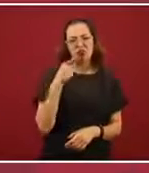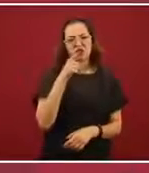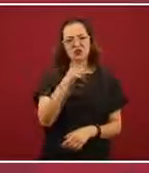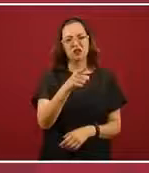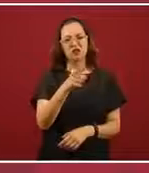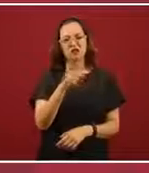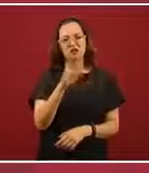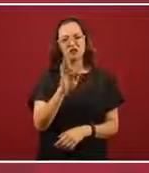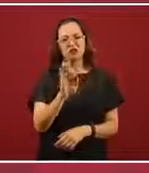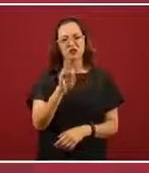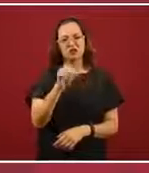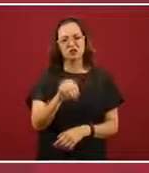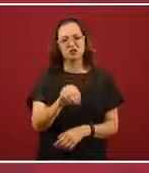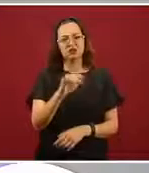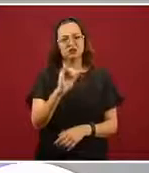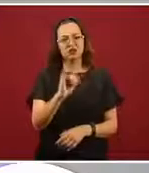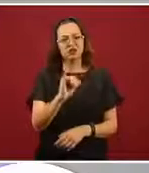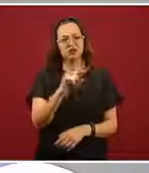Monetario Internacional.